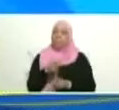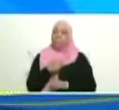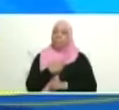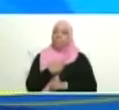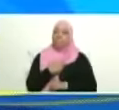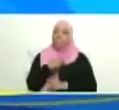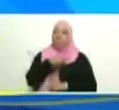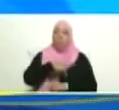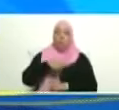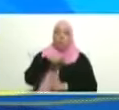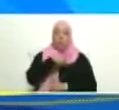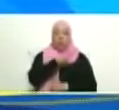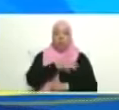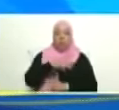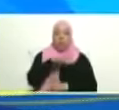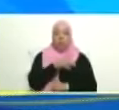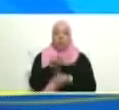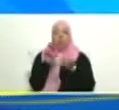Protección Civil está llegando a